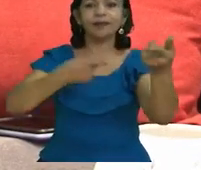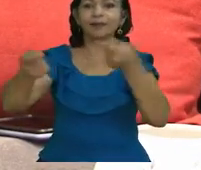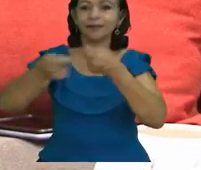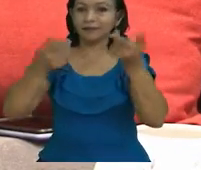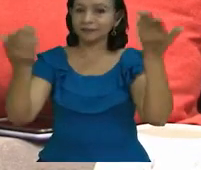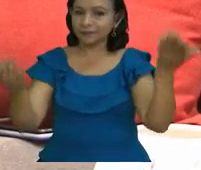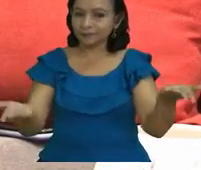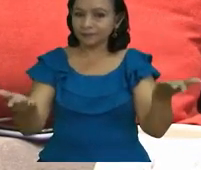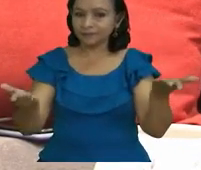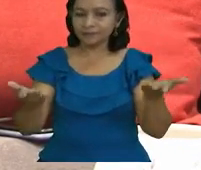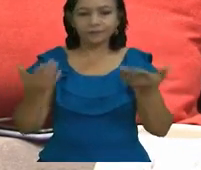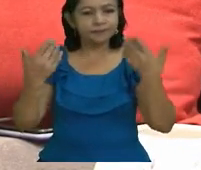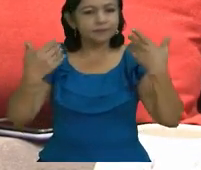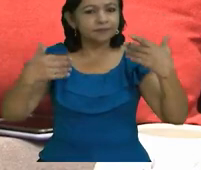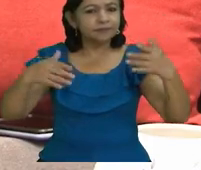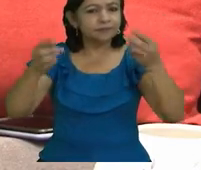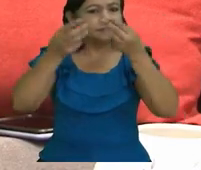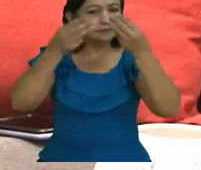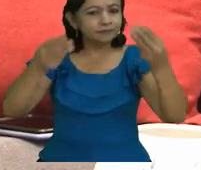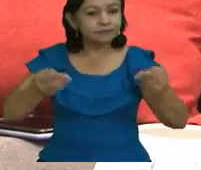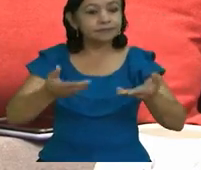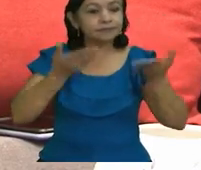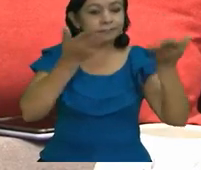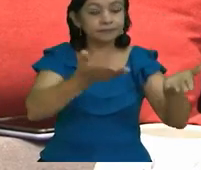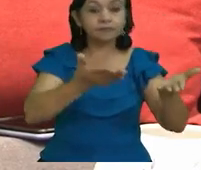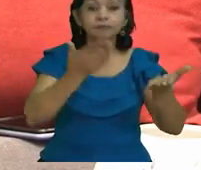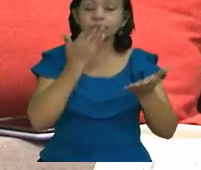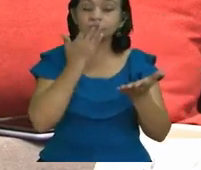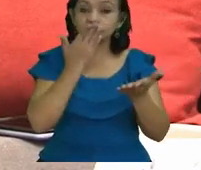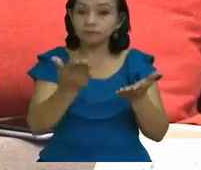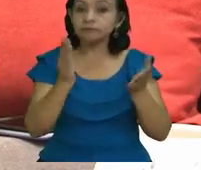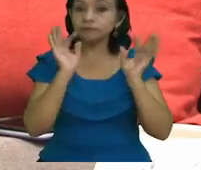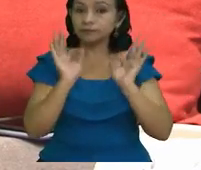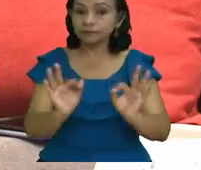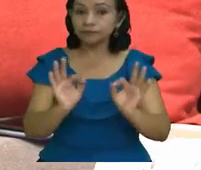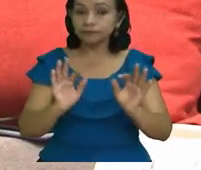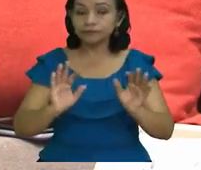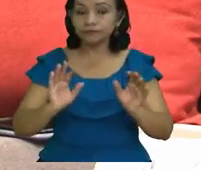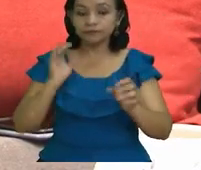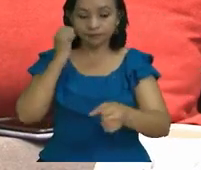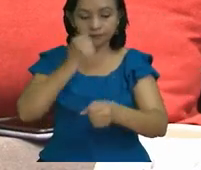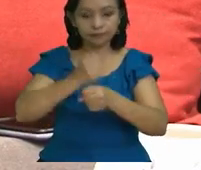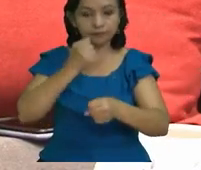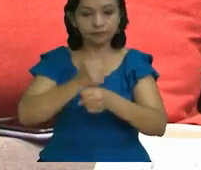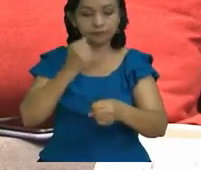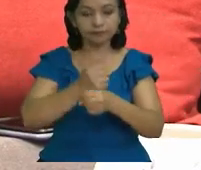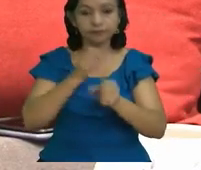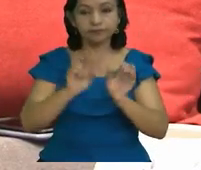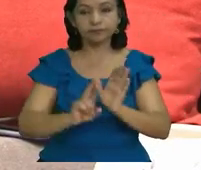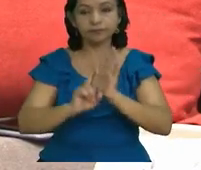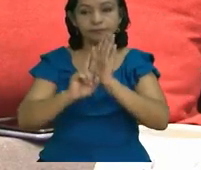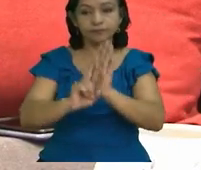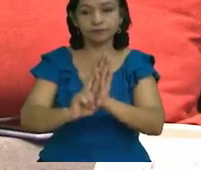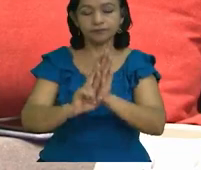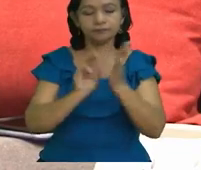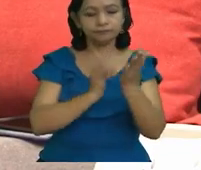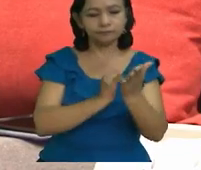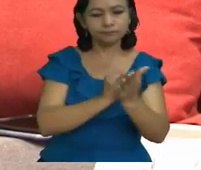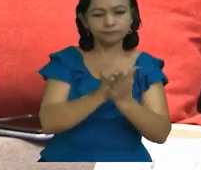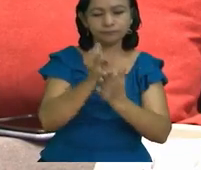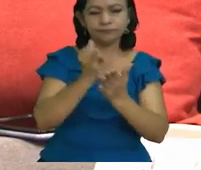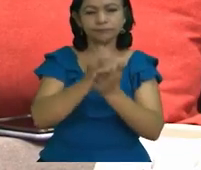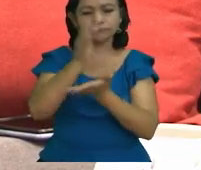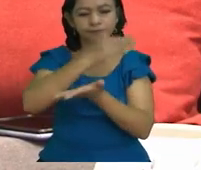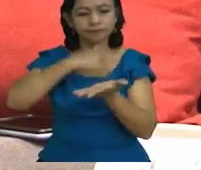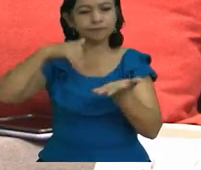bono tecnológico, la entrega de cualquier material, pero con calidad. Ya trabajado y como resultado de procesos de investigación en los